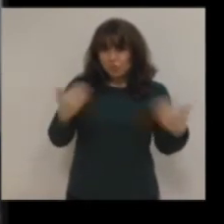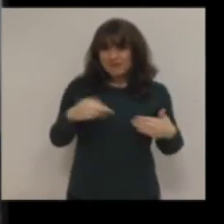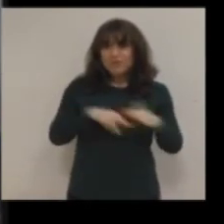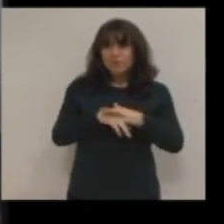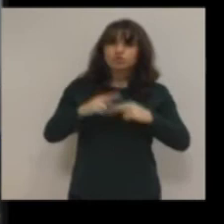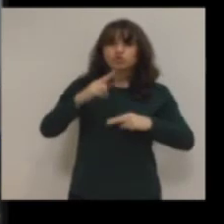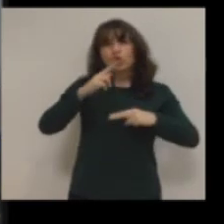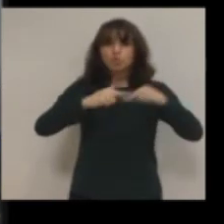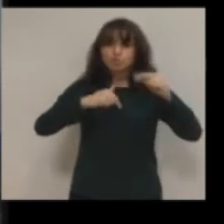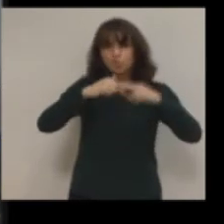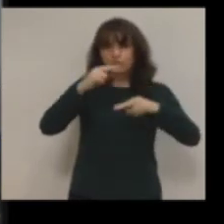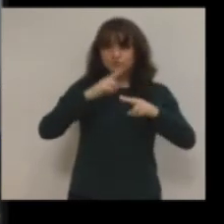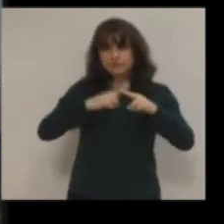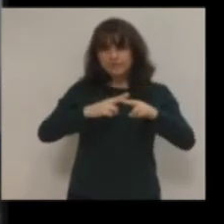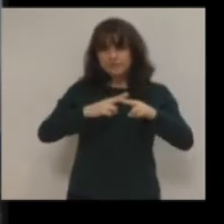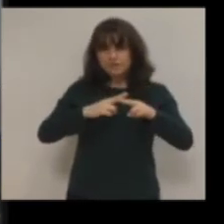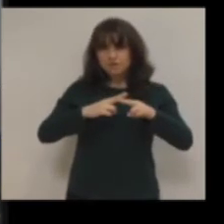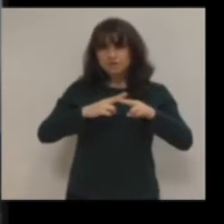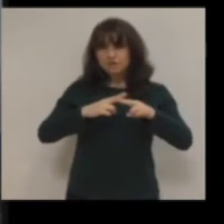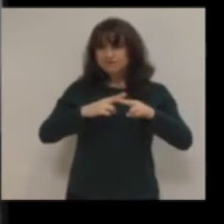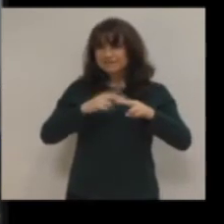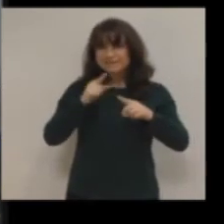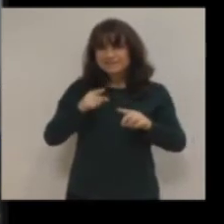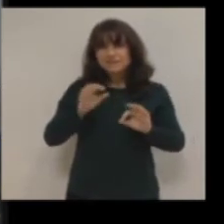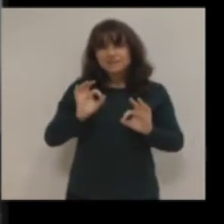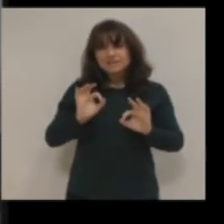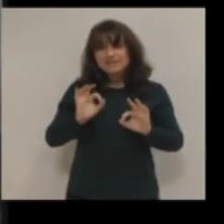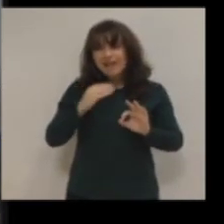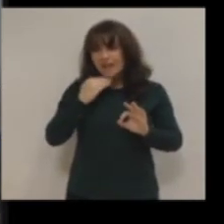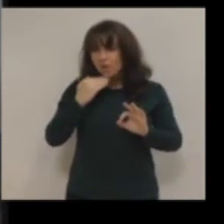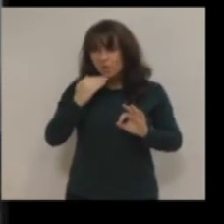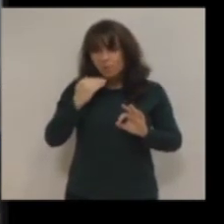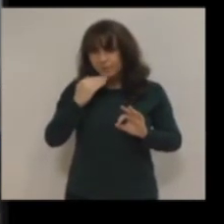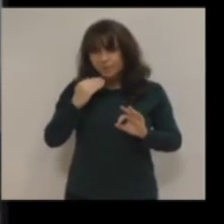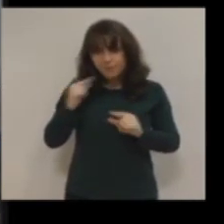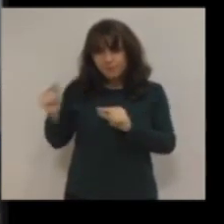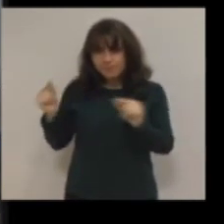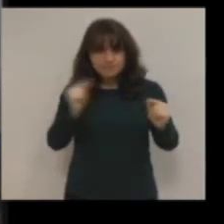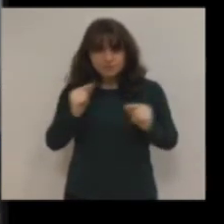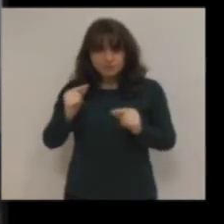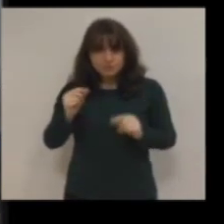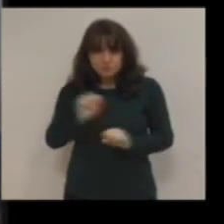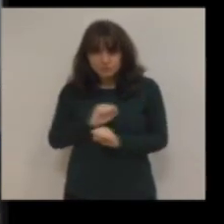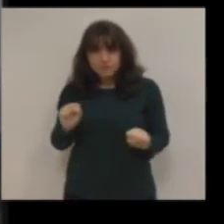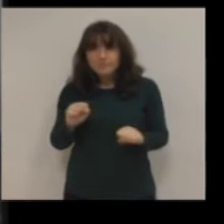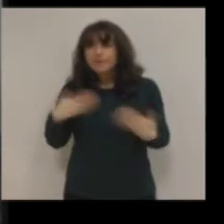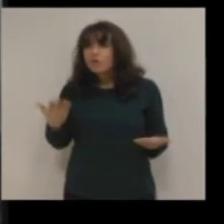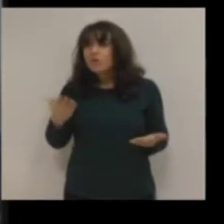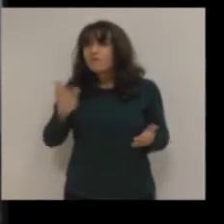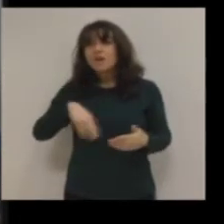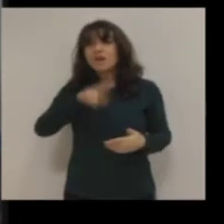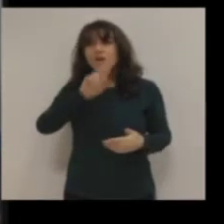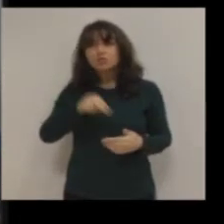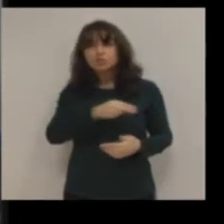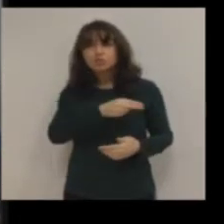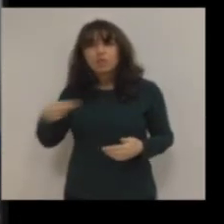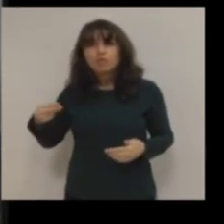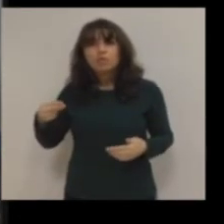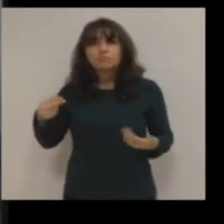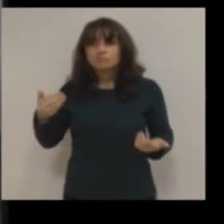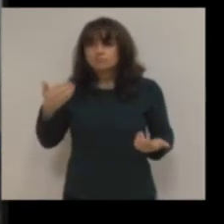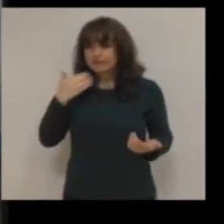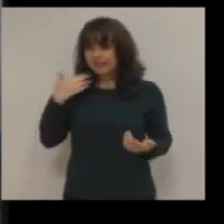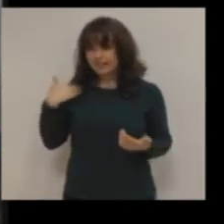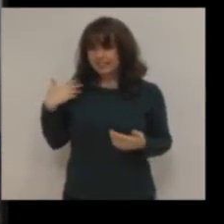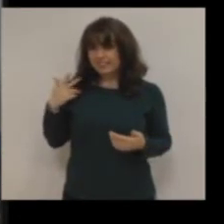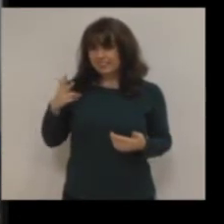construidos es un punto irrebatible, pero otra cosa es que ese resultado, la conculcación del derecho, haya